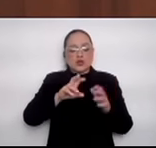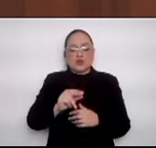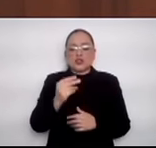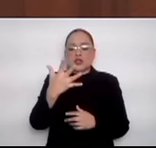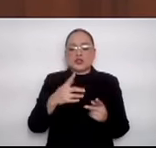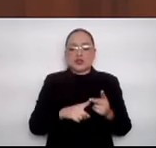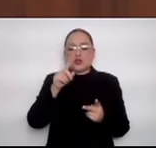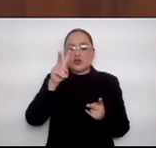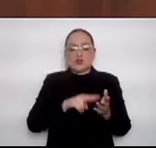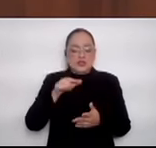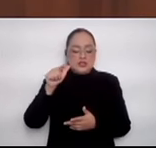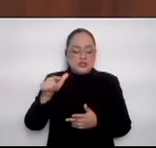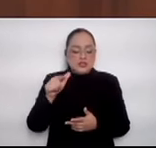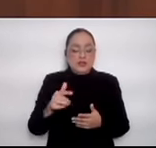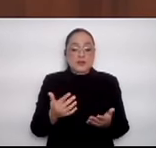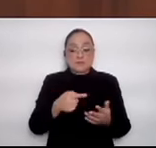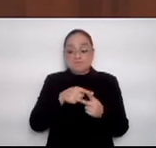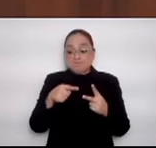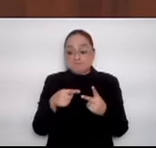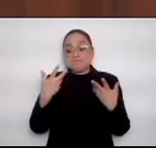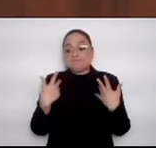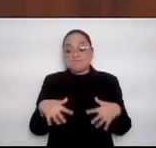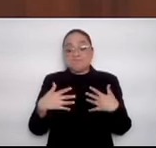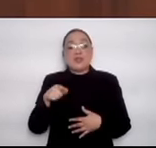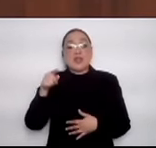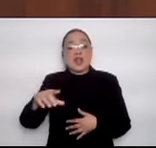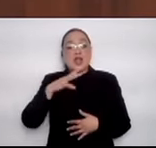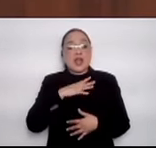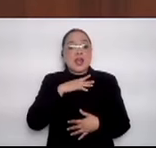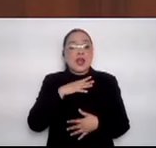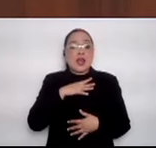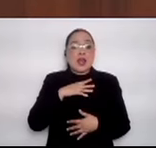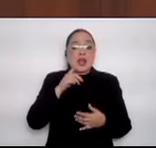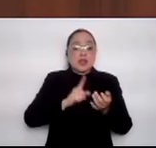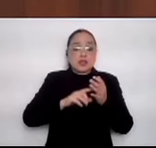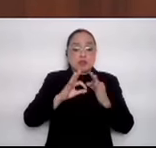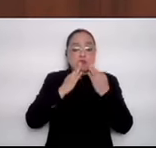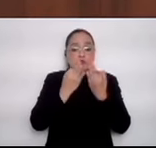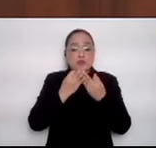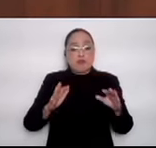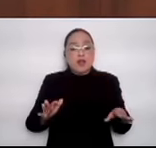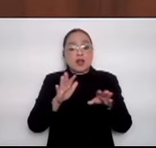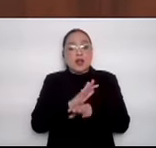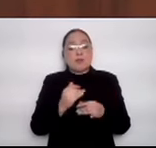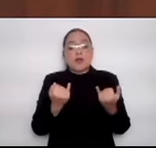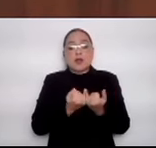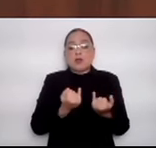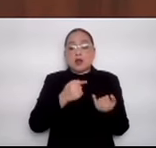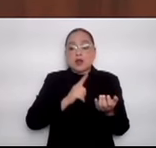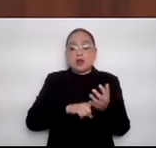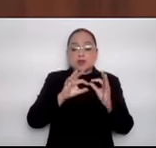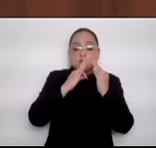2017. Estos han cambiado la dinámica de las urbes y han afectado las estructuras de las